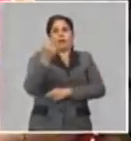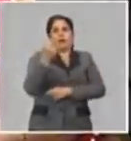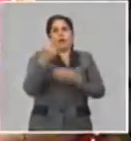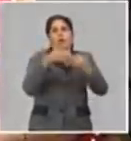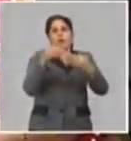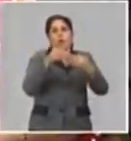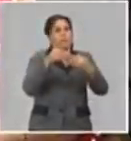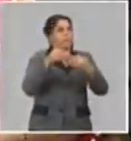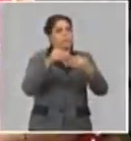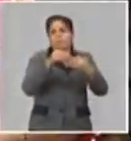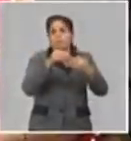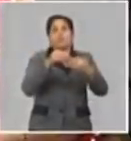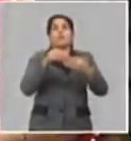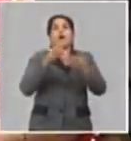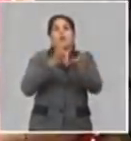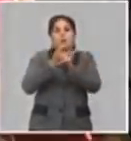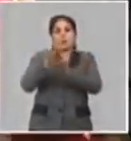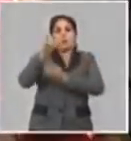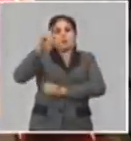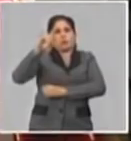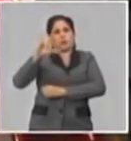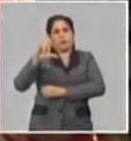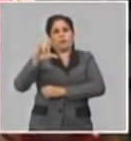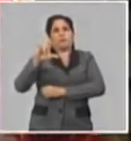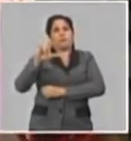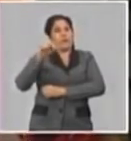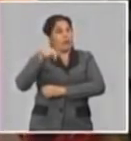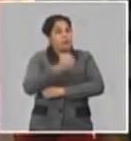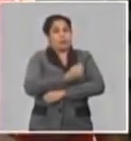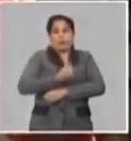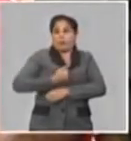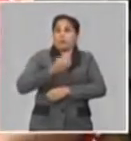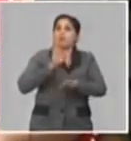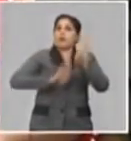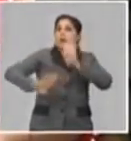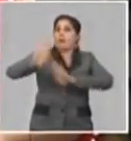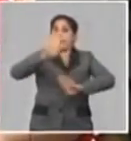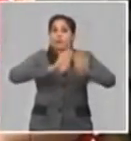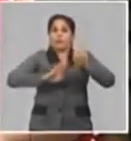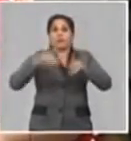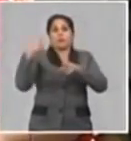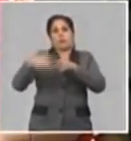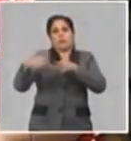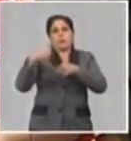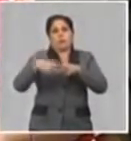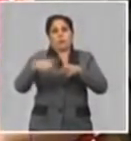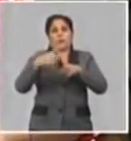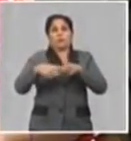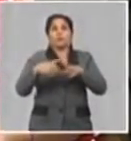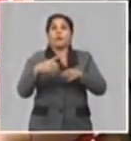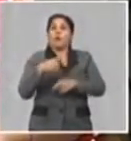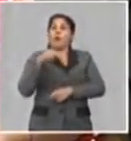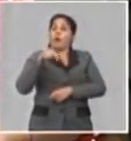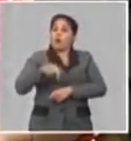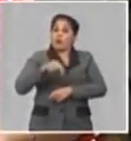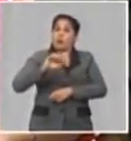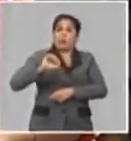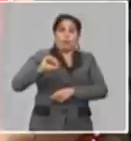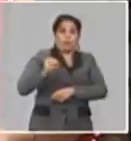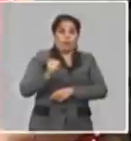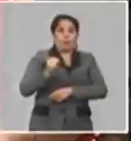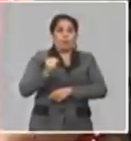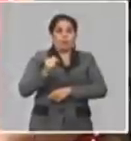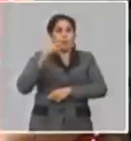a sostener en CUC. Ese es el sacrificio y esa es la defensa a esos productos. Y hay que decir, aquí el